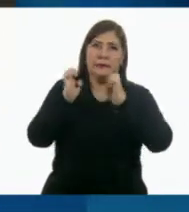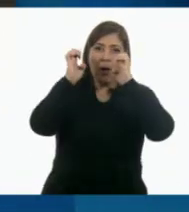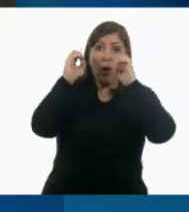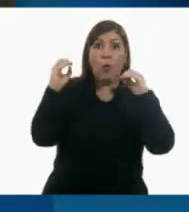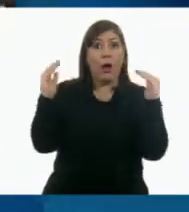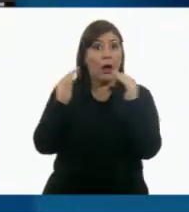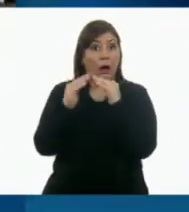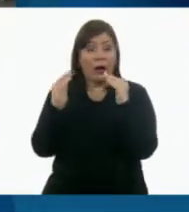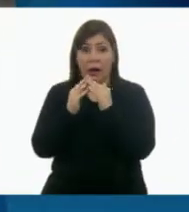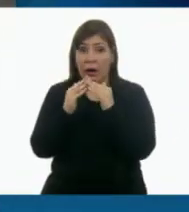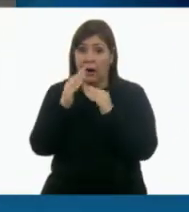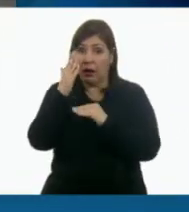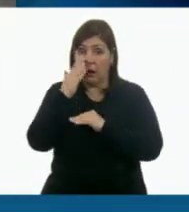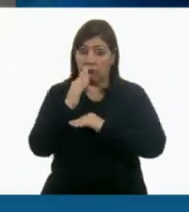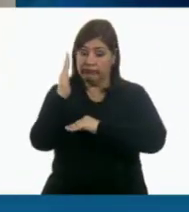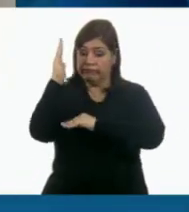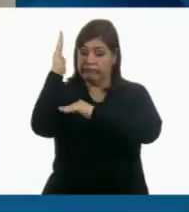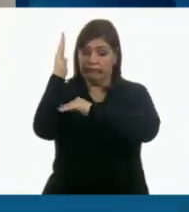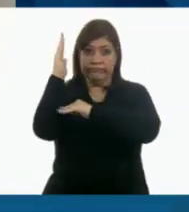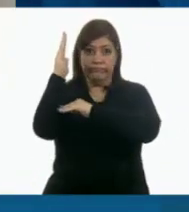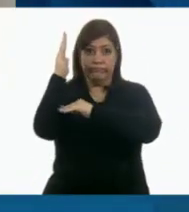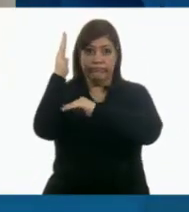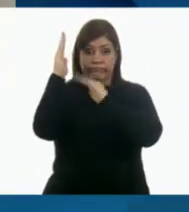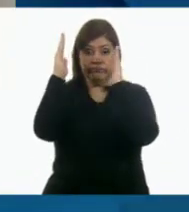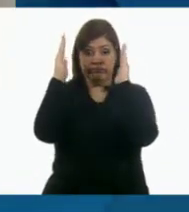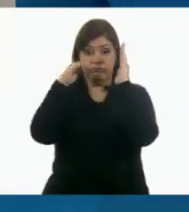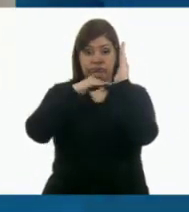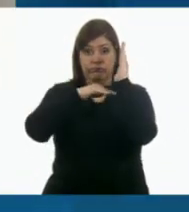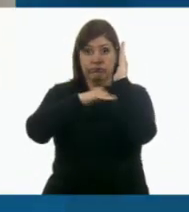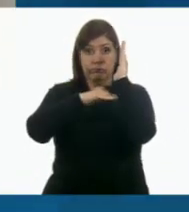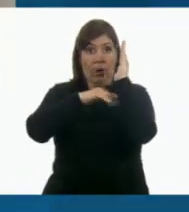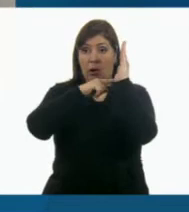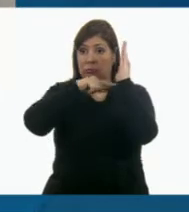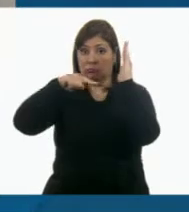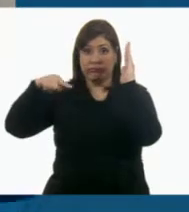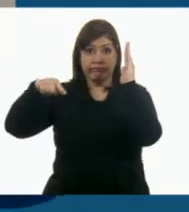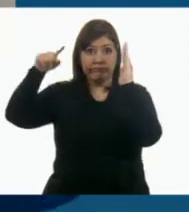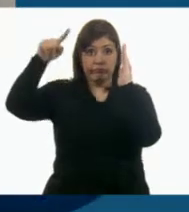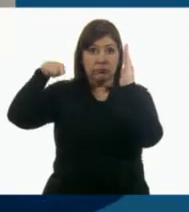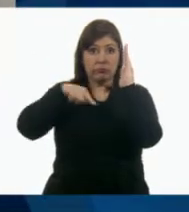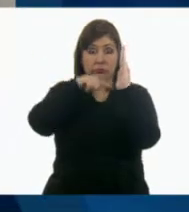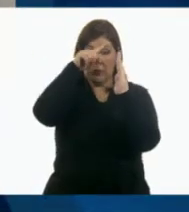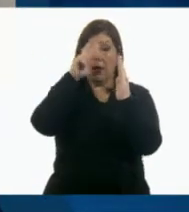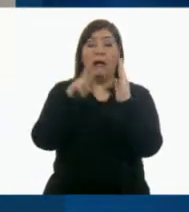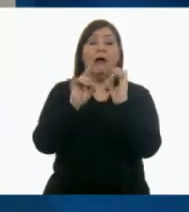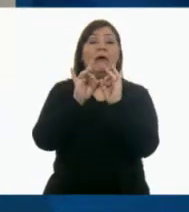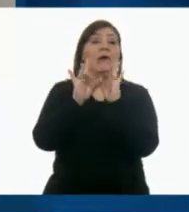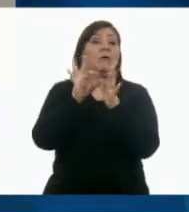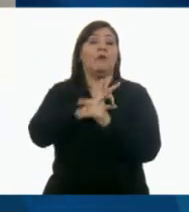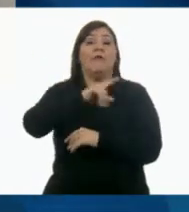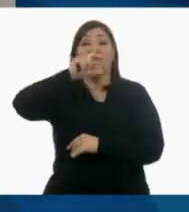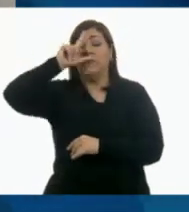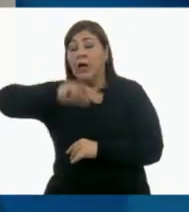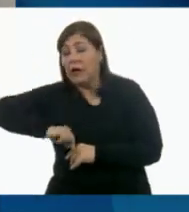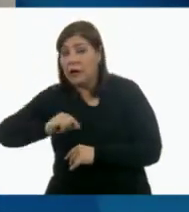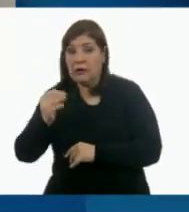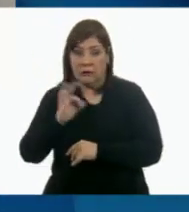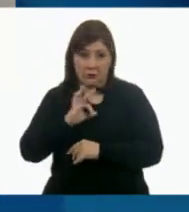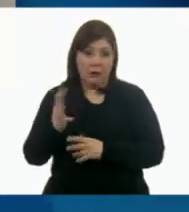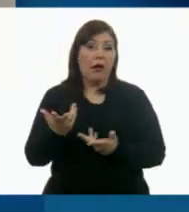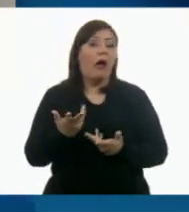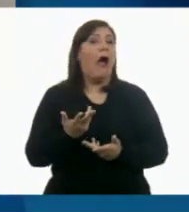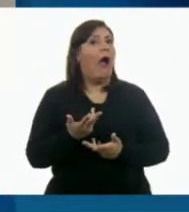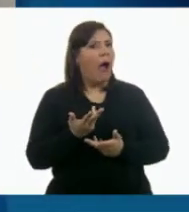tiene sus elementos estructurales perfectamente perpendiculares, estos podrían fallar. ¡Wow!